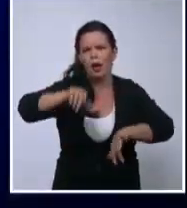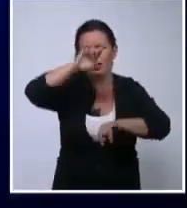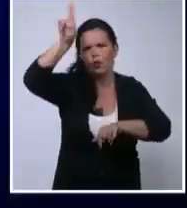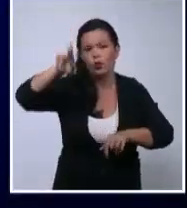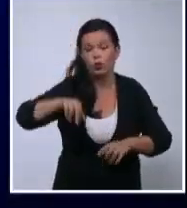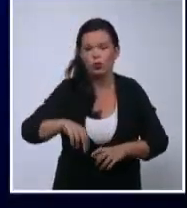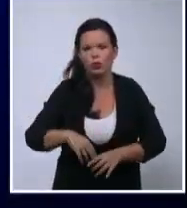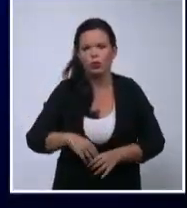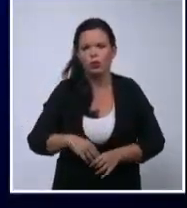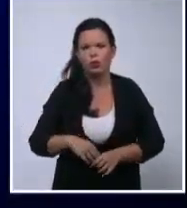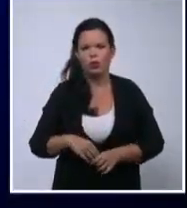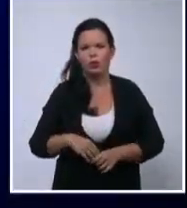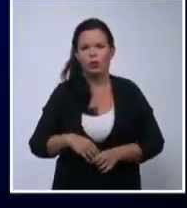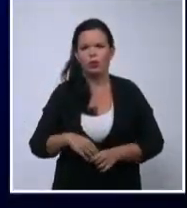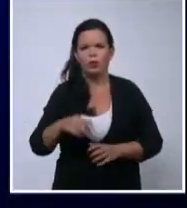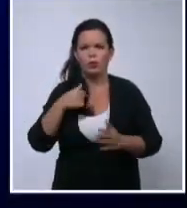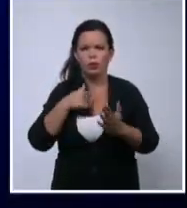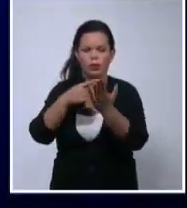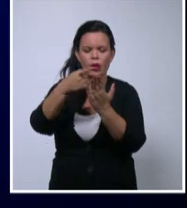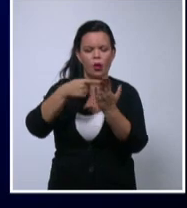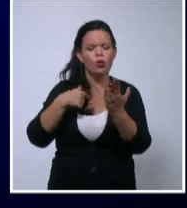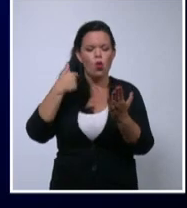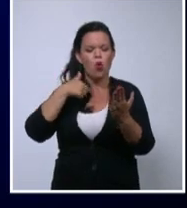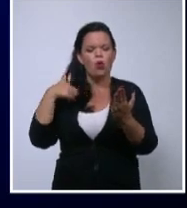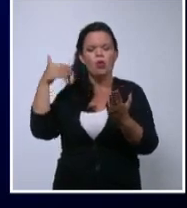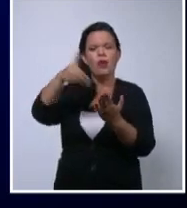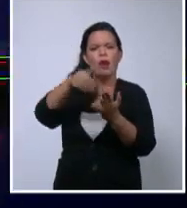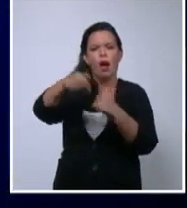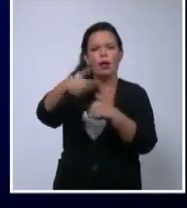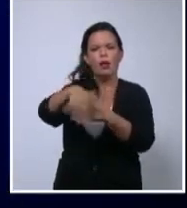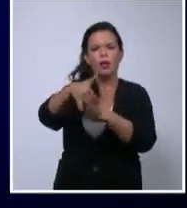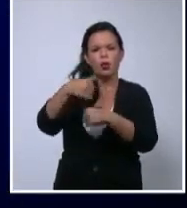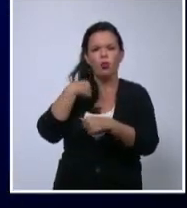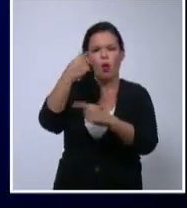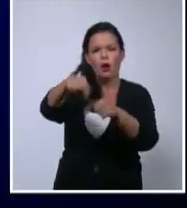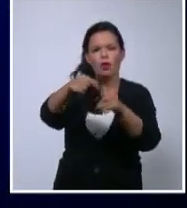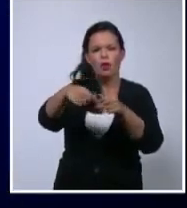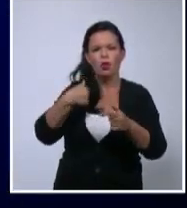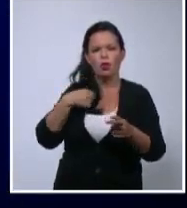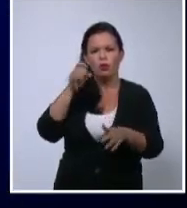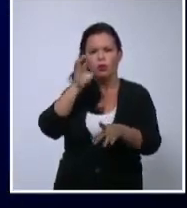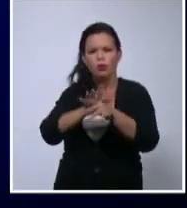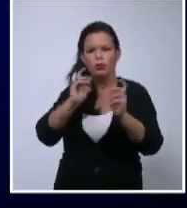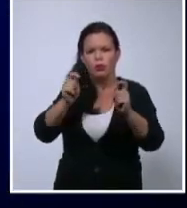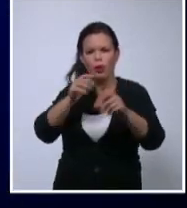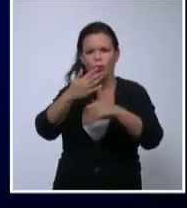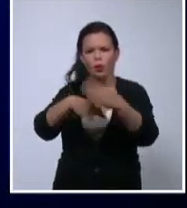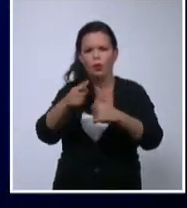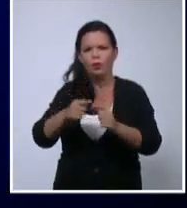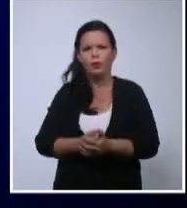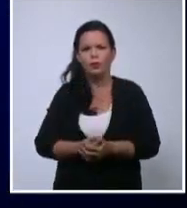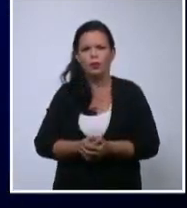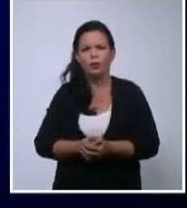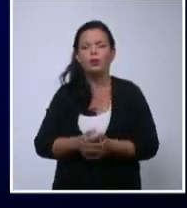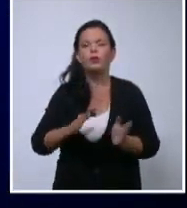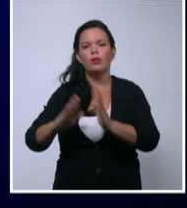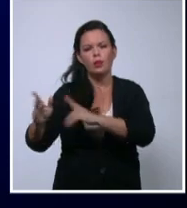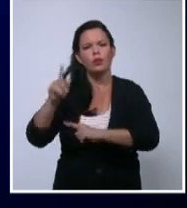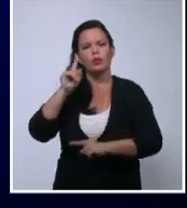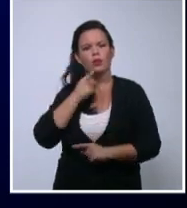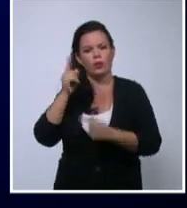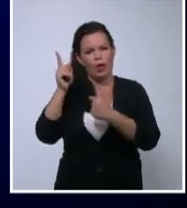sabes, la mitad aquí en la casa, aquí, reportándose aquí. Para cuando sirve. Esto era lo que estábamos esperando. Es esto lo que estábamos esperando